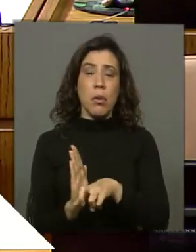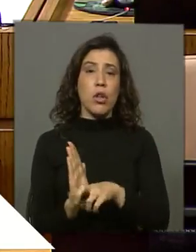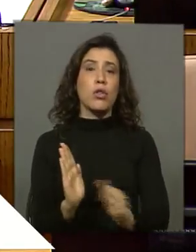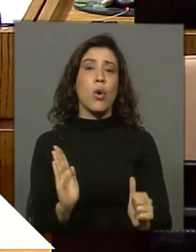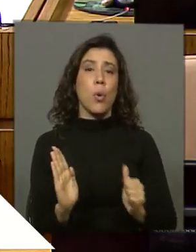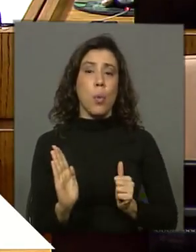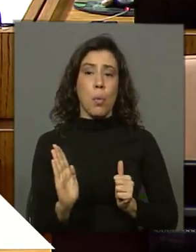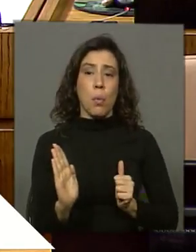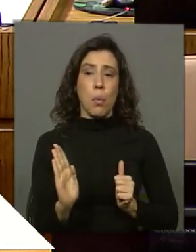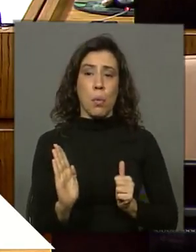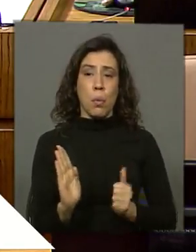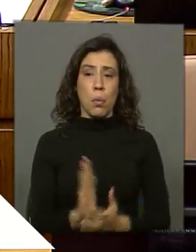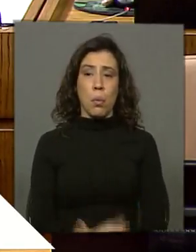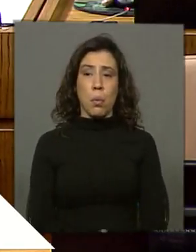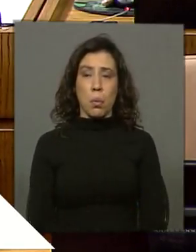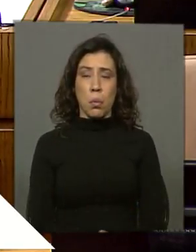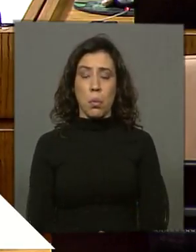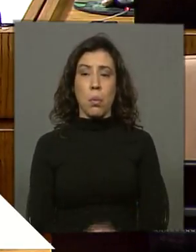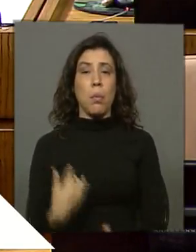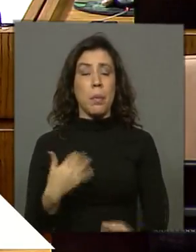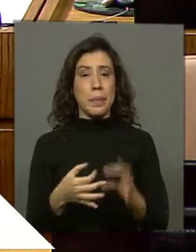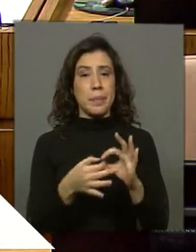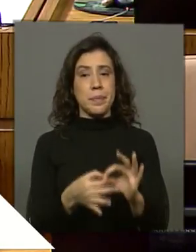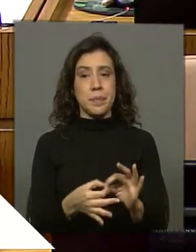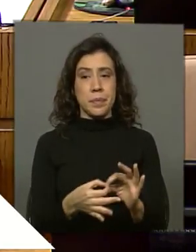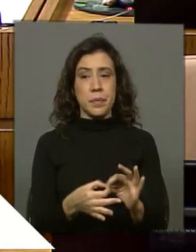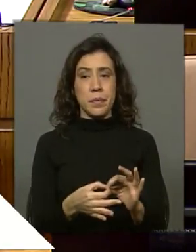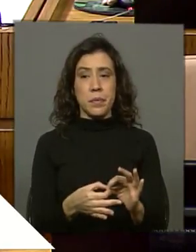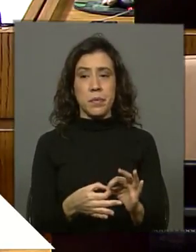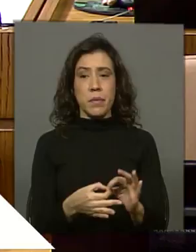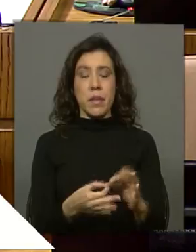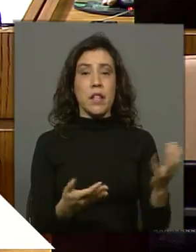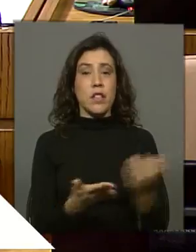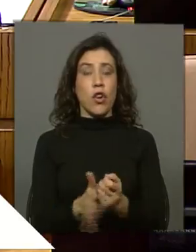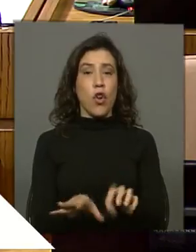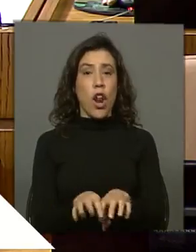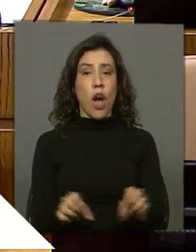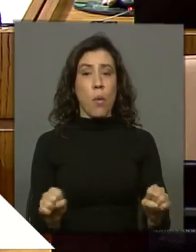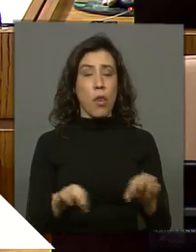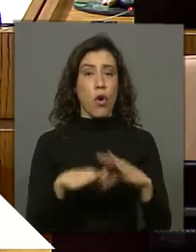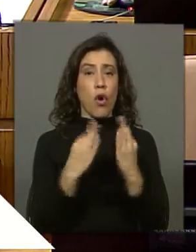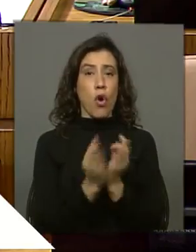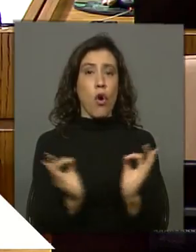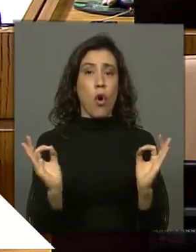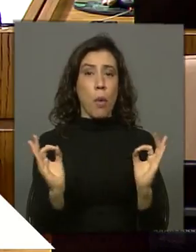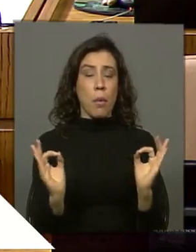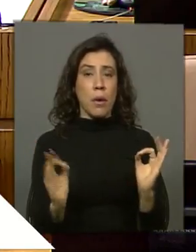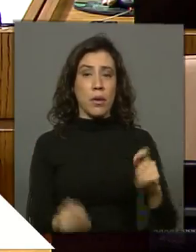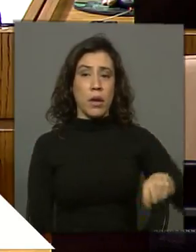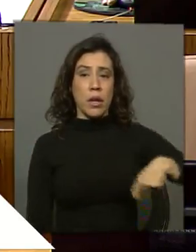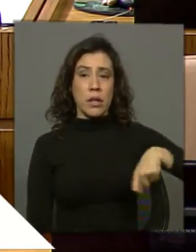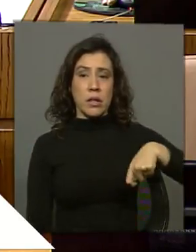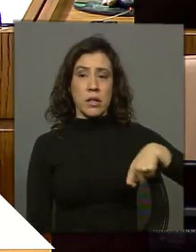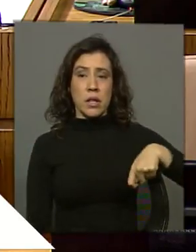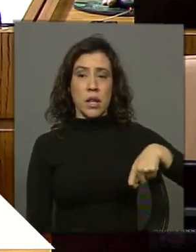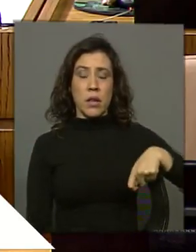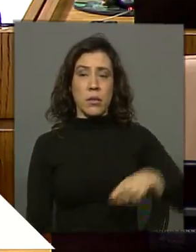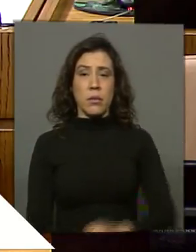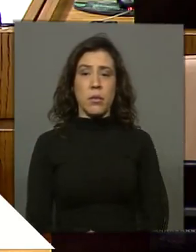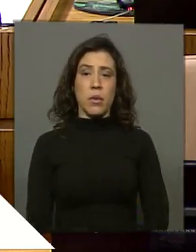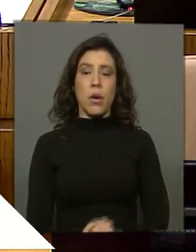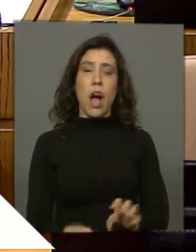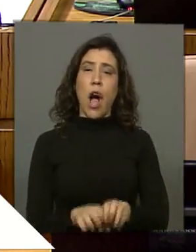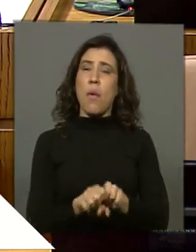cumple por tanto yo agradezco de que se haya llegado a ese consenso unánime en el senado un consenso